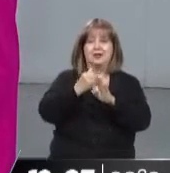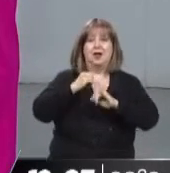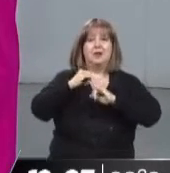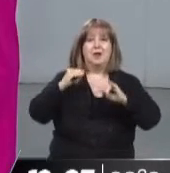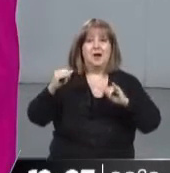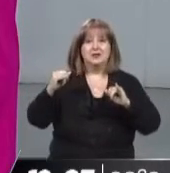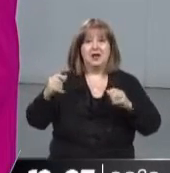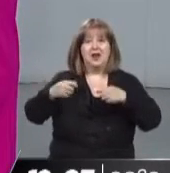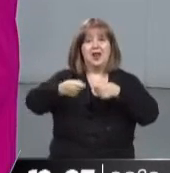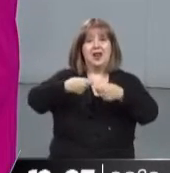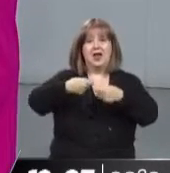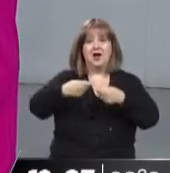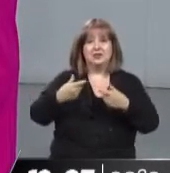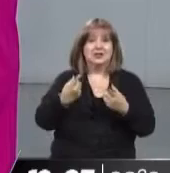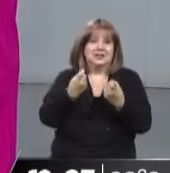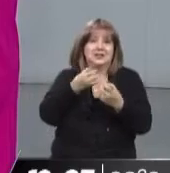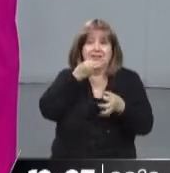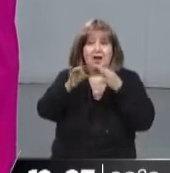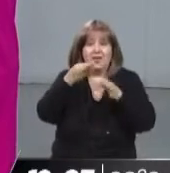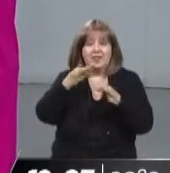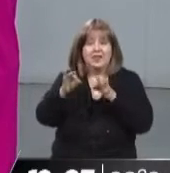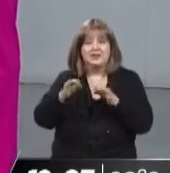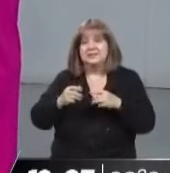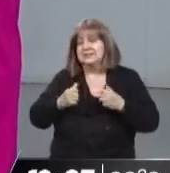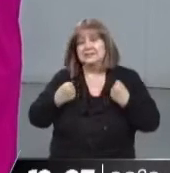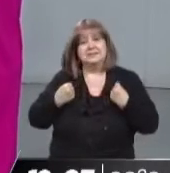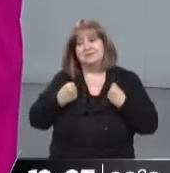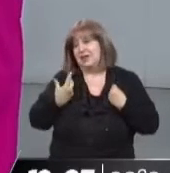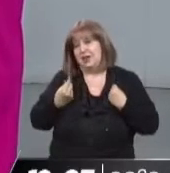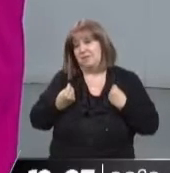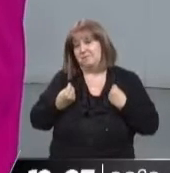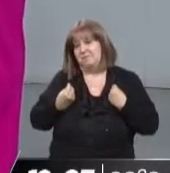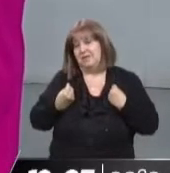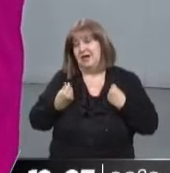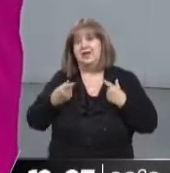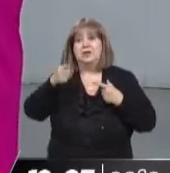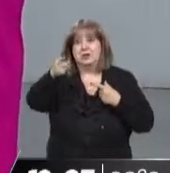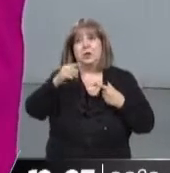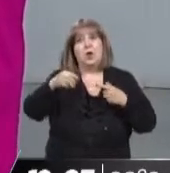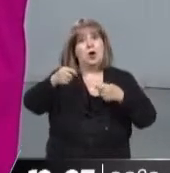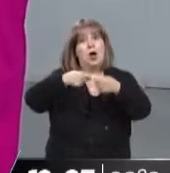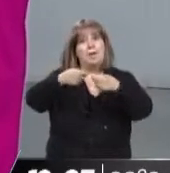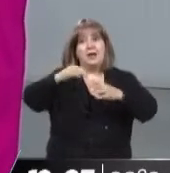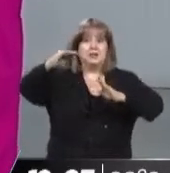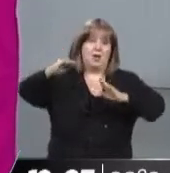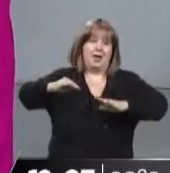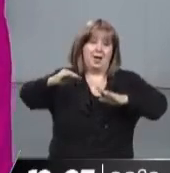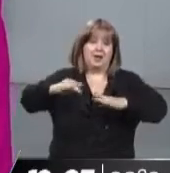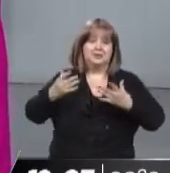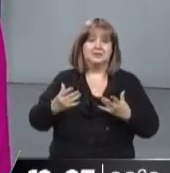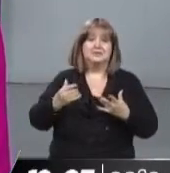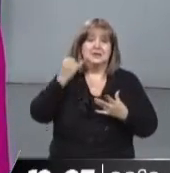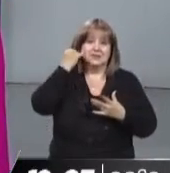porque claro, los comerciantes necesitan sí o sí venderlo. Absolutamente. Más del 100% interanual, perdón, G. No, sí, totalmente, es lo que vos decías, ya lo